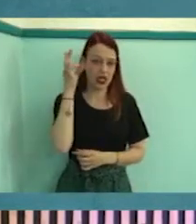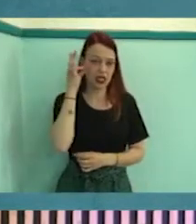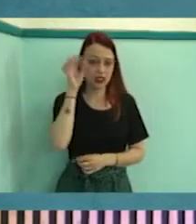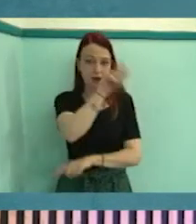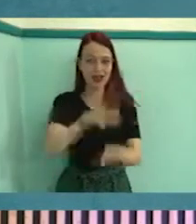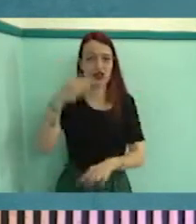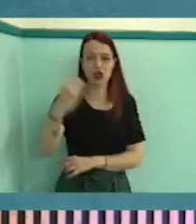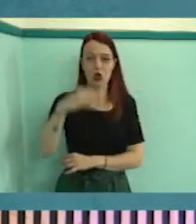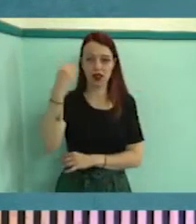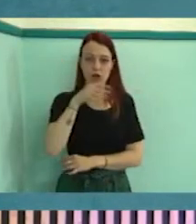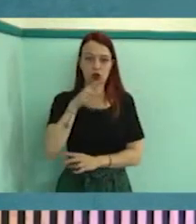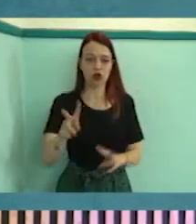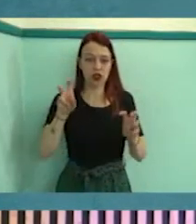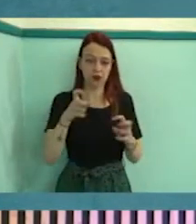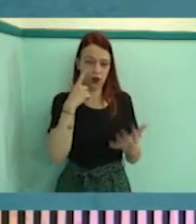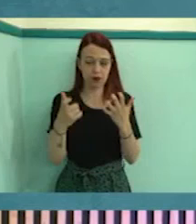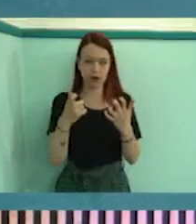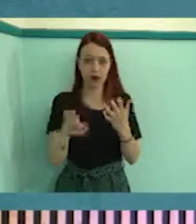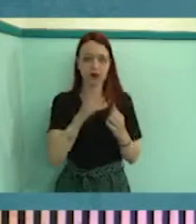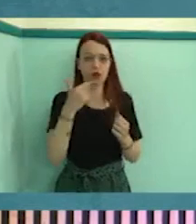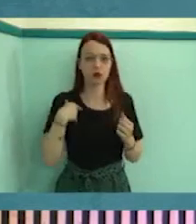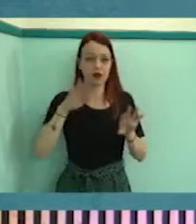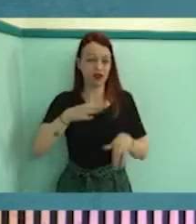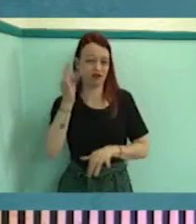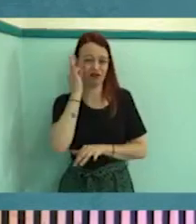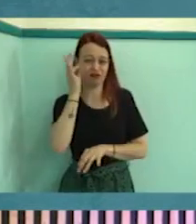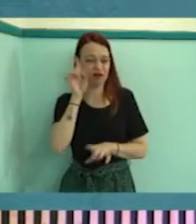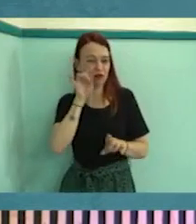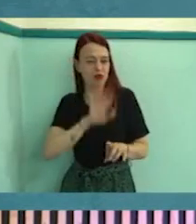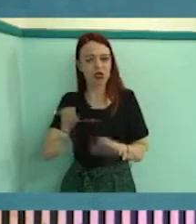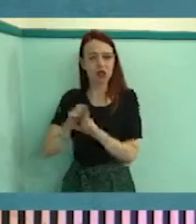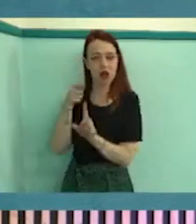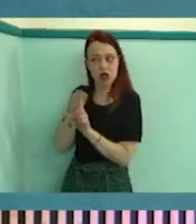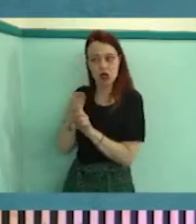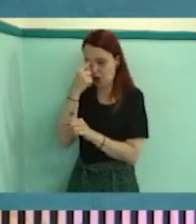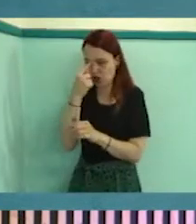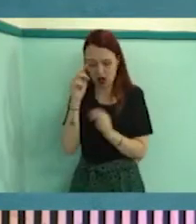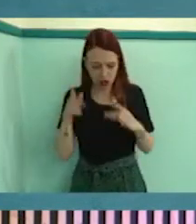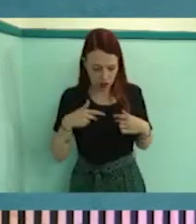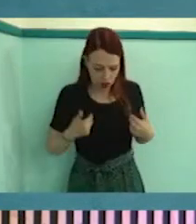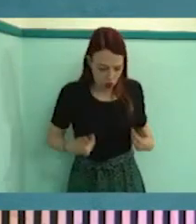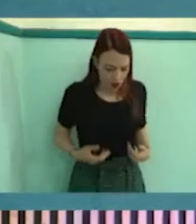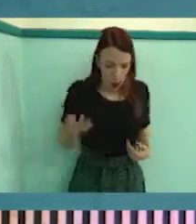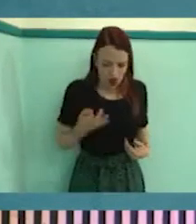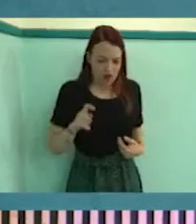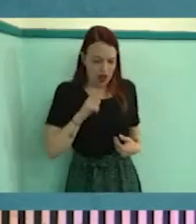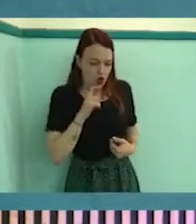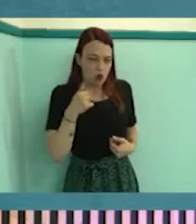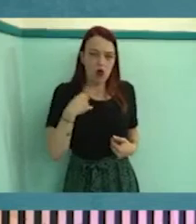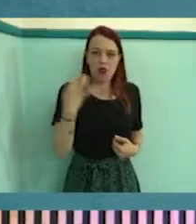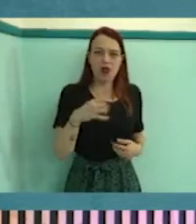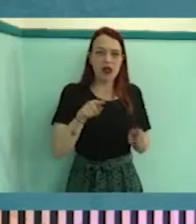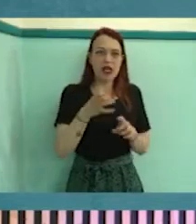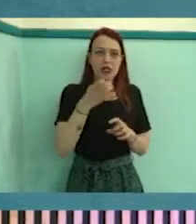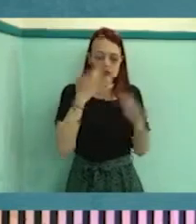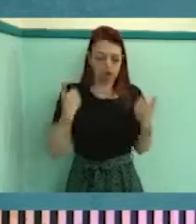cuestiones obvias al final en el género femenino siempre hay como esa incisión no hacia cómo tiene que ser nuestros cuerpos cómo tiene que nuestra imagen complacer no un poco